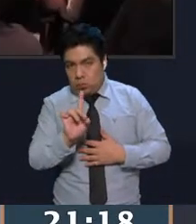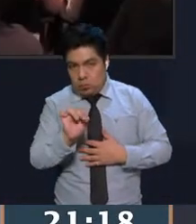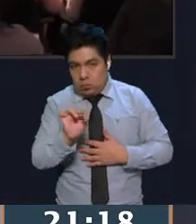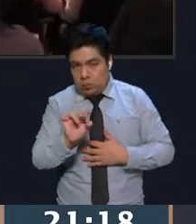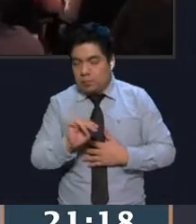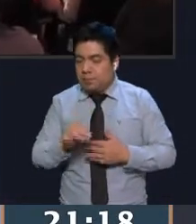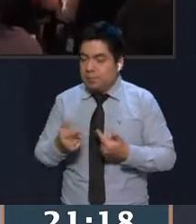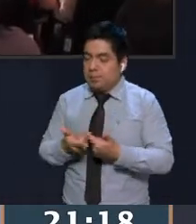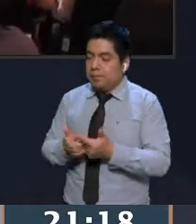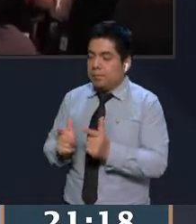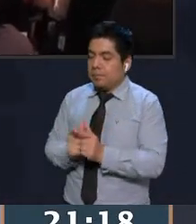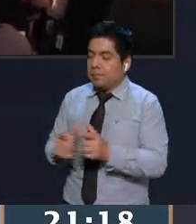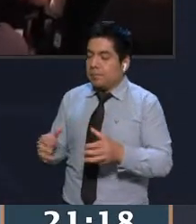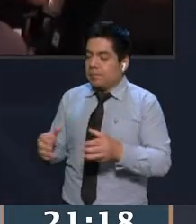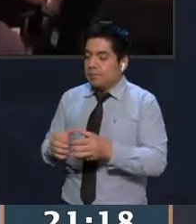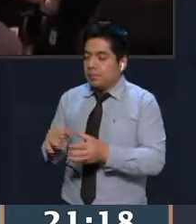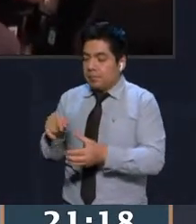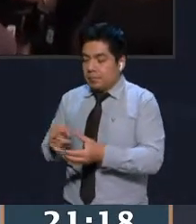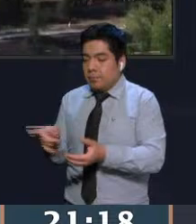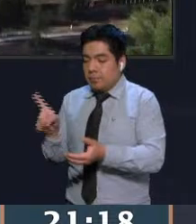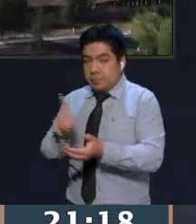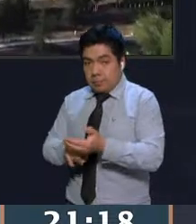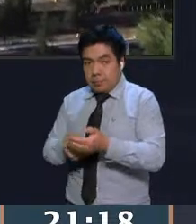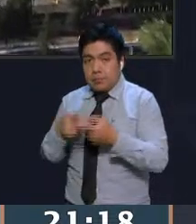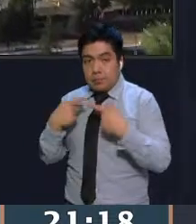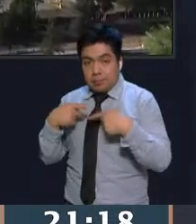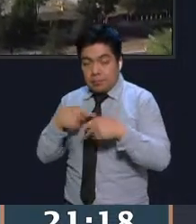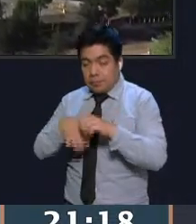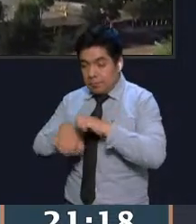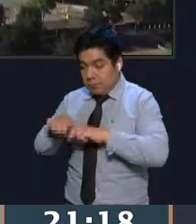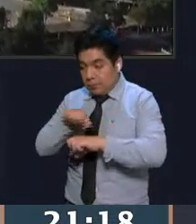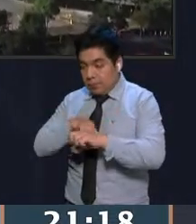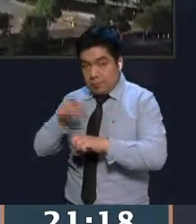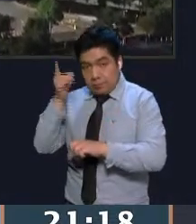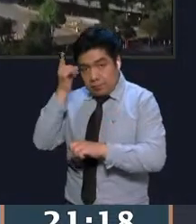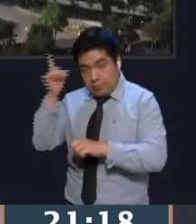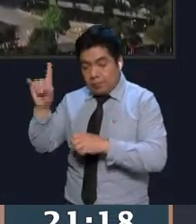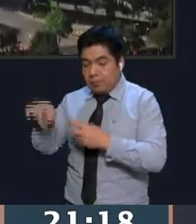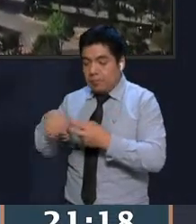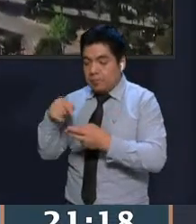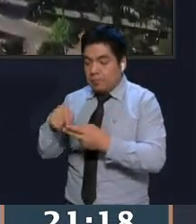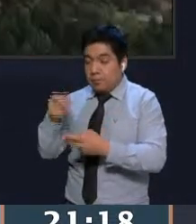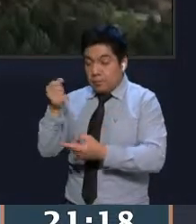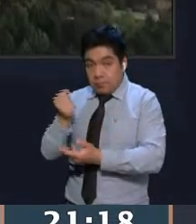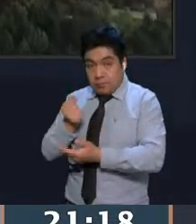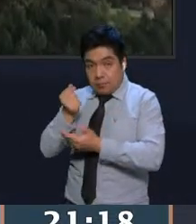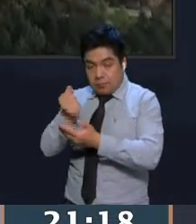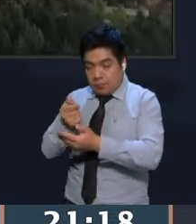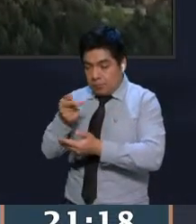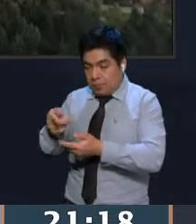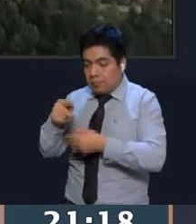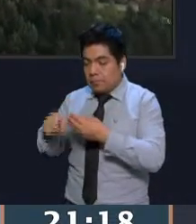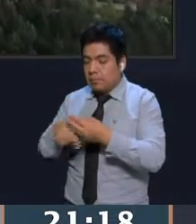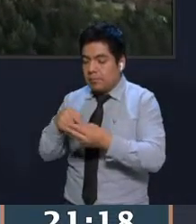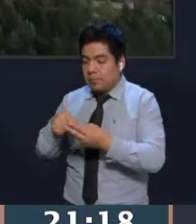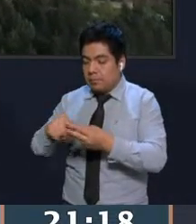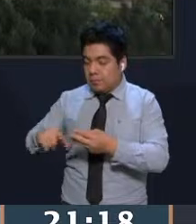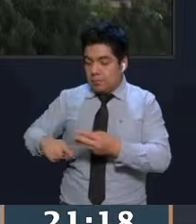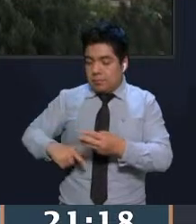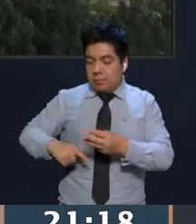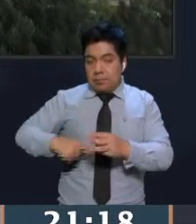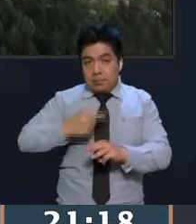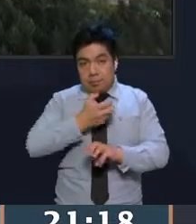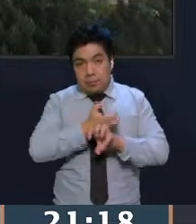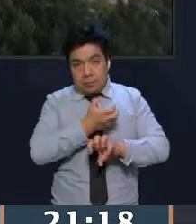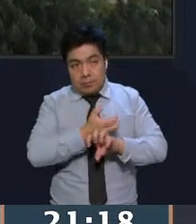presión conformado por empresarios, financiado por empresarios y además por el gobierno de Estados Unidos a